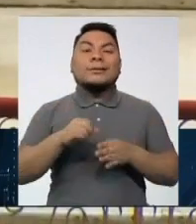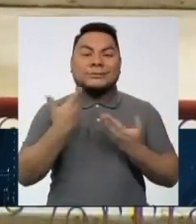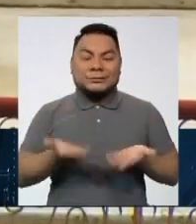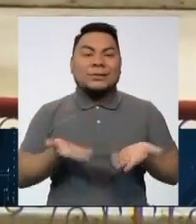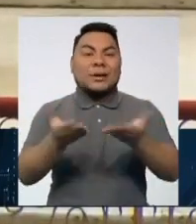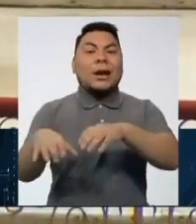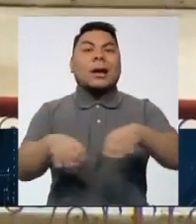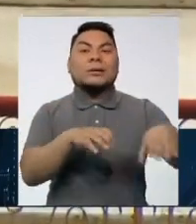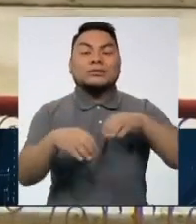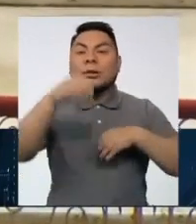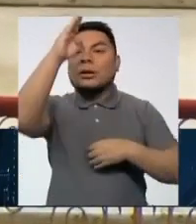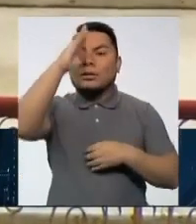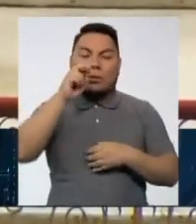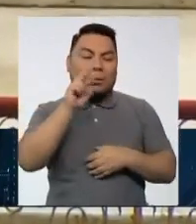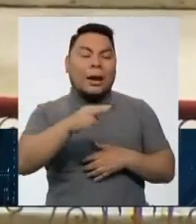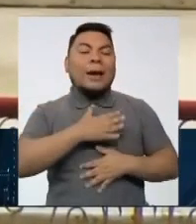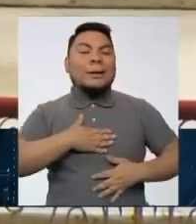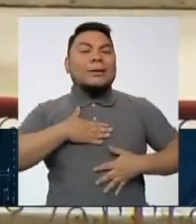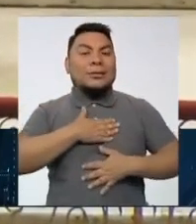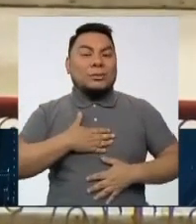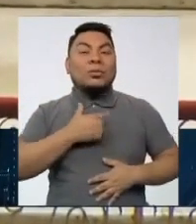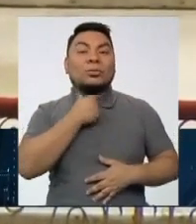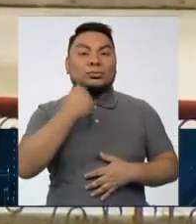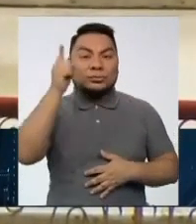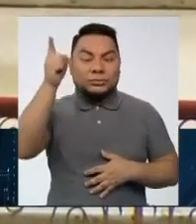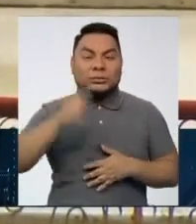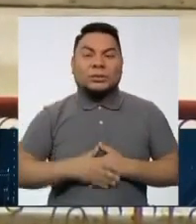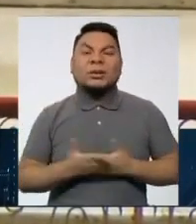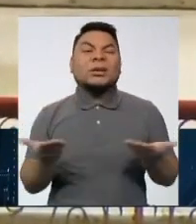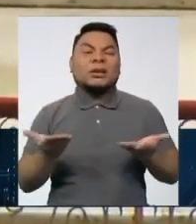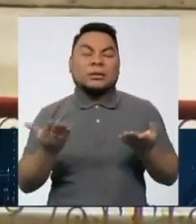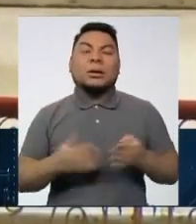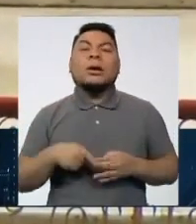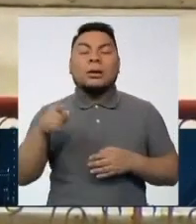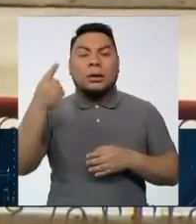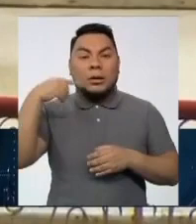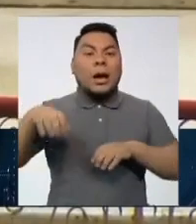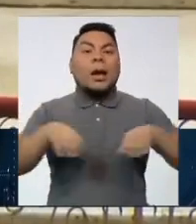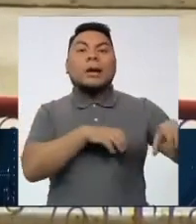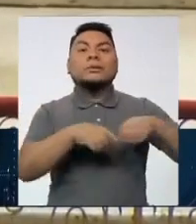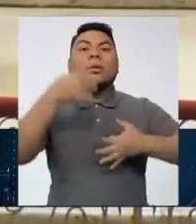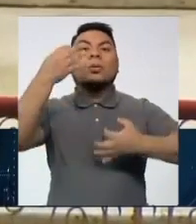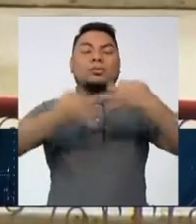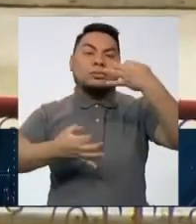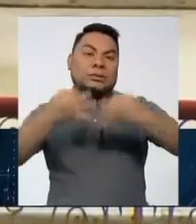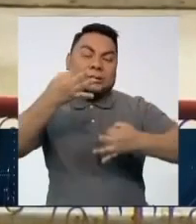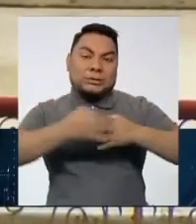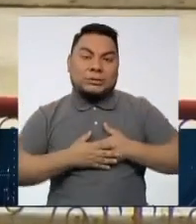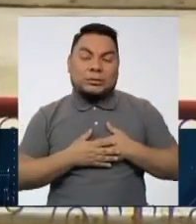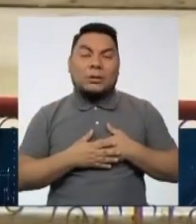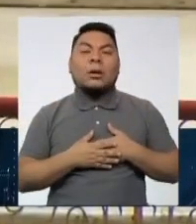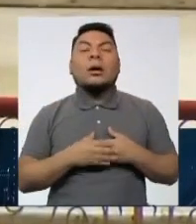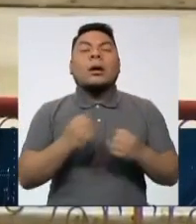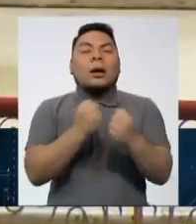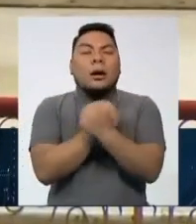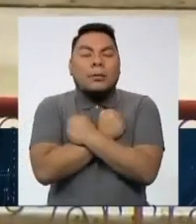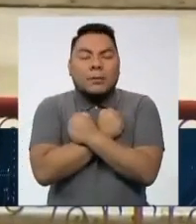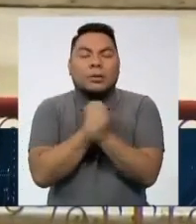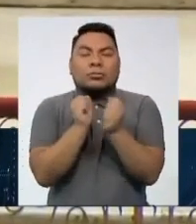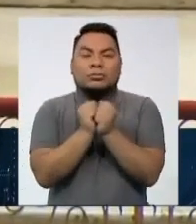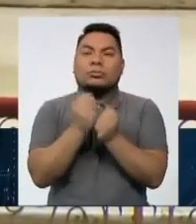práctica lo que a Dios le agrada, que es practicar la justicia, amar con